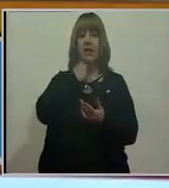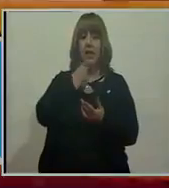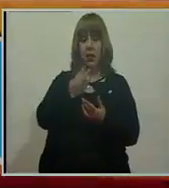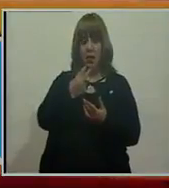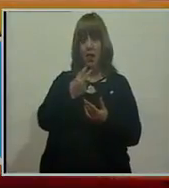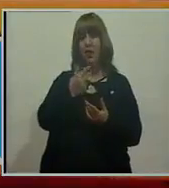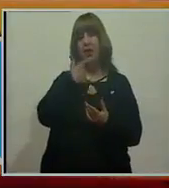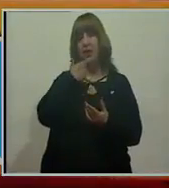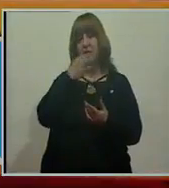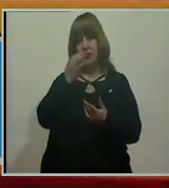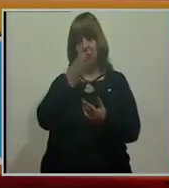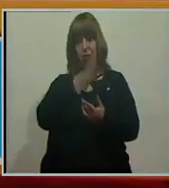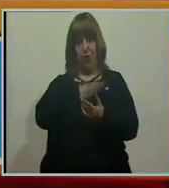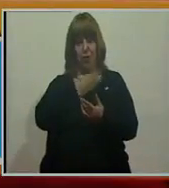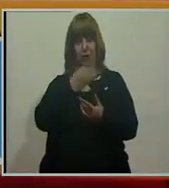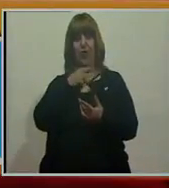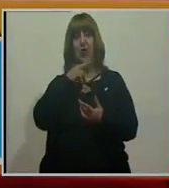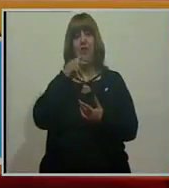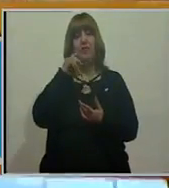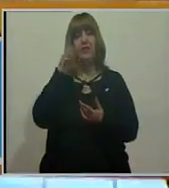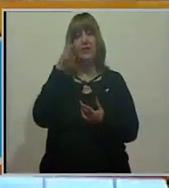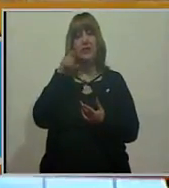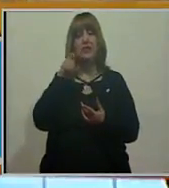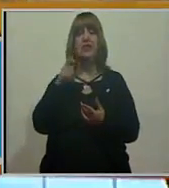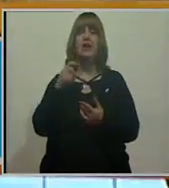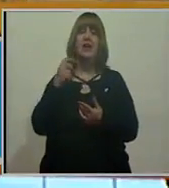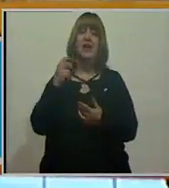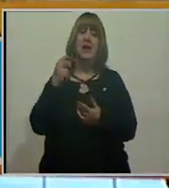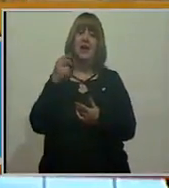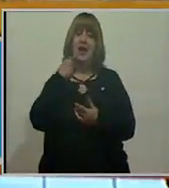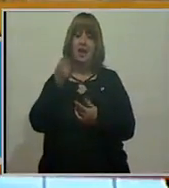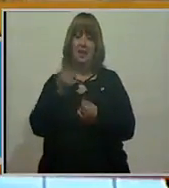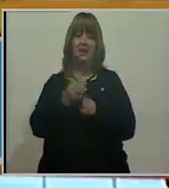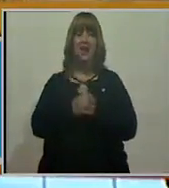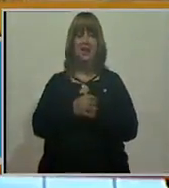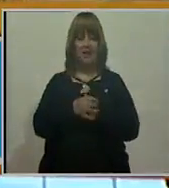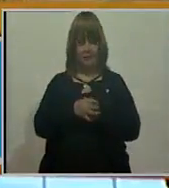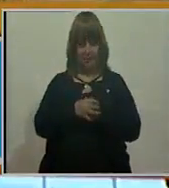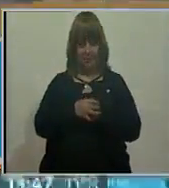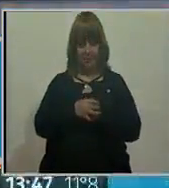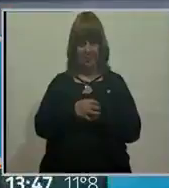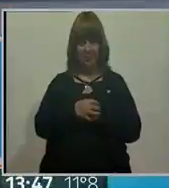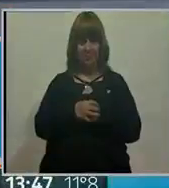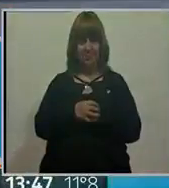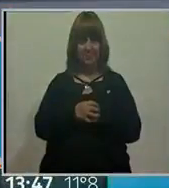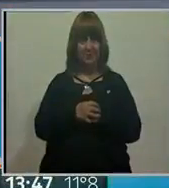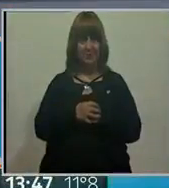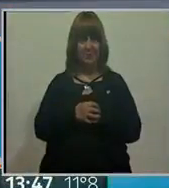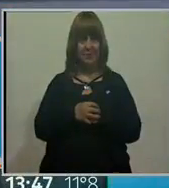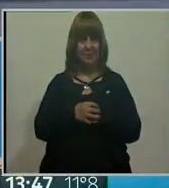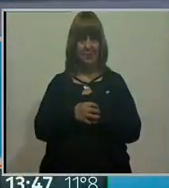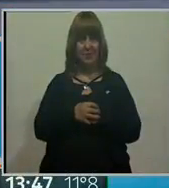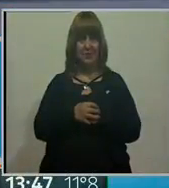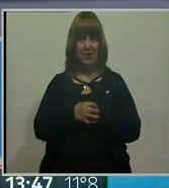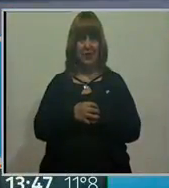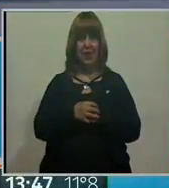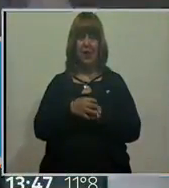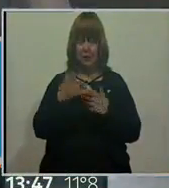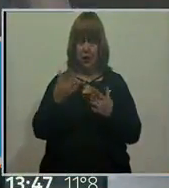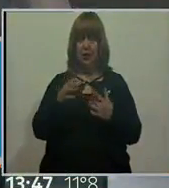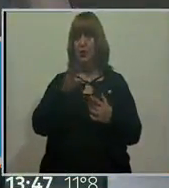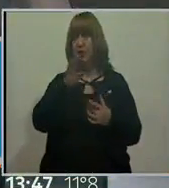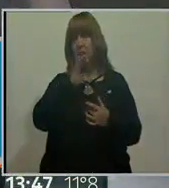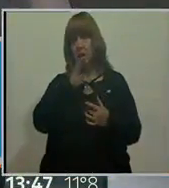heredero de todo esto. ¿Qué le responde él a Florencia Peña? Y ahí viene la polémica, miralo. Sí, ha cambiado mucho el humor en la